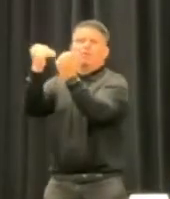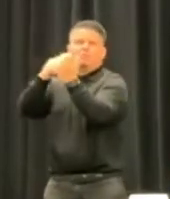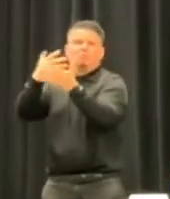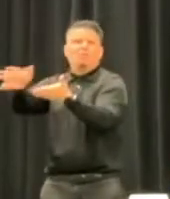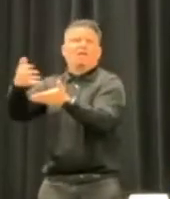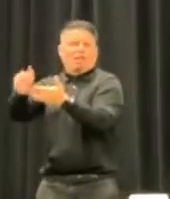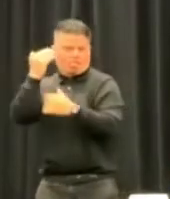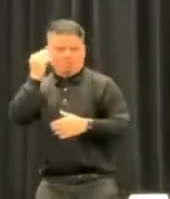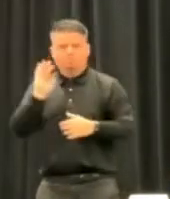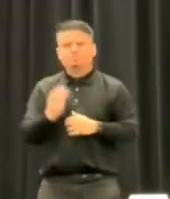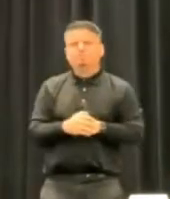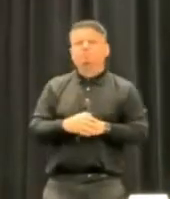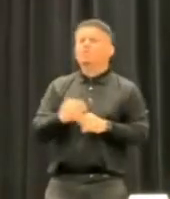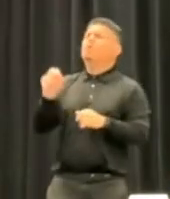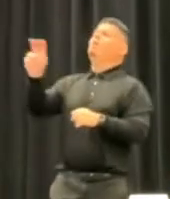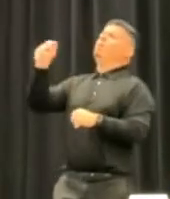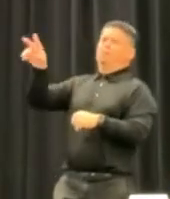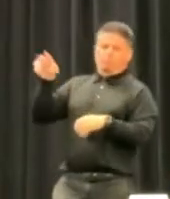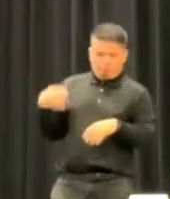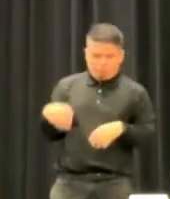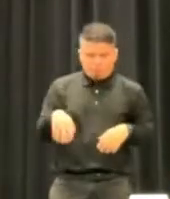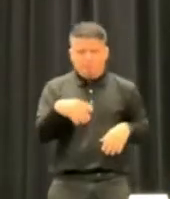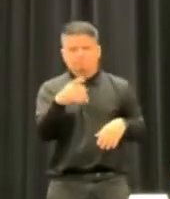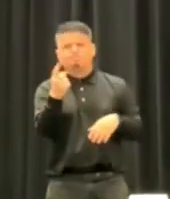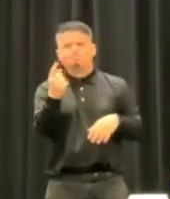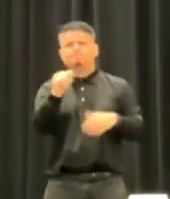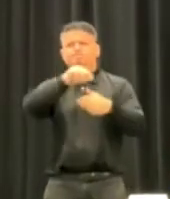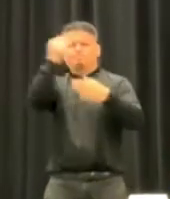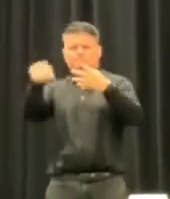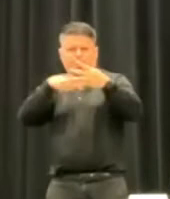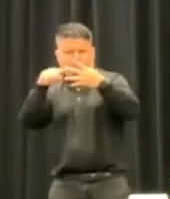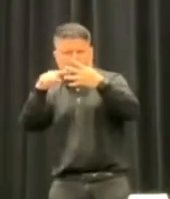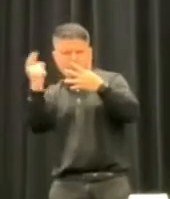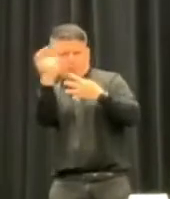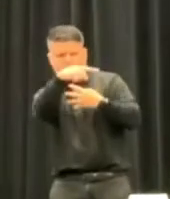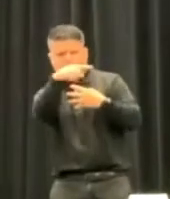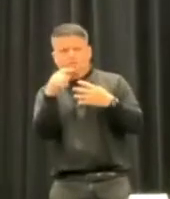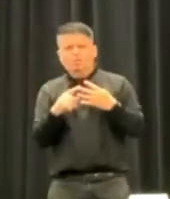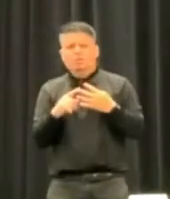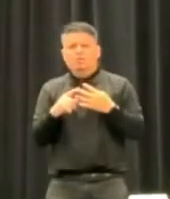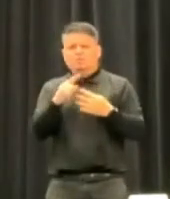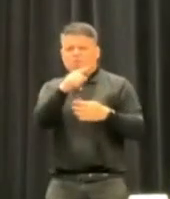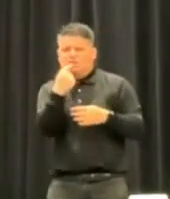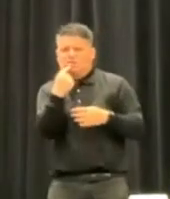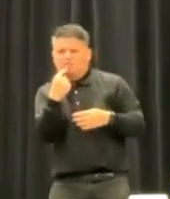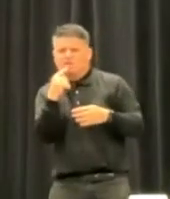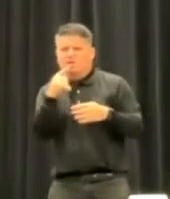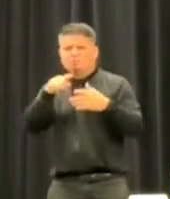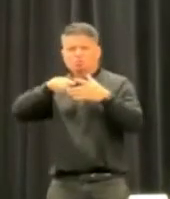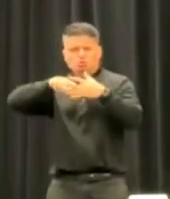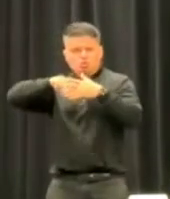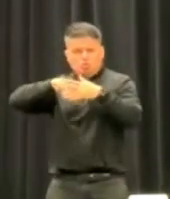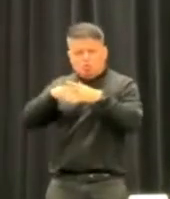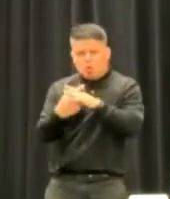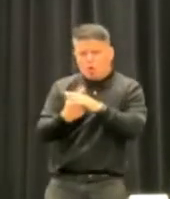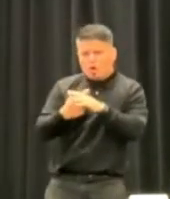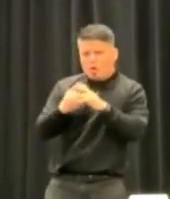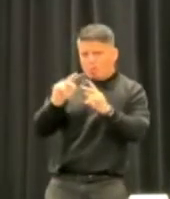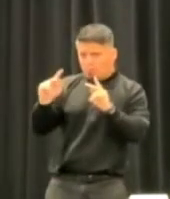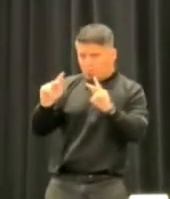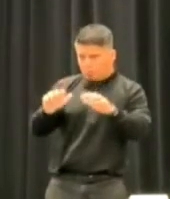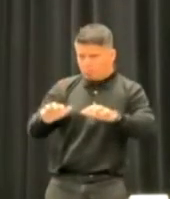otra pregunta la secretaria de la gobernación es que habló de empezar a reactivar a los empleados y empleadas públicos